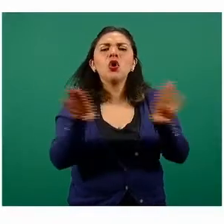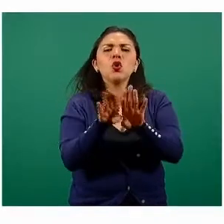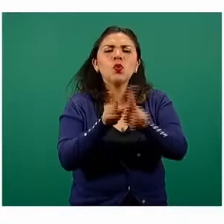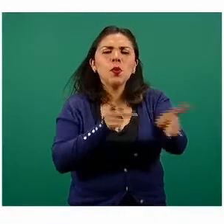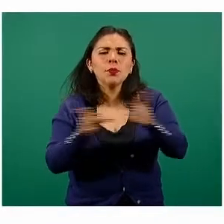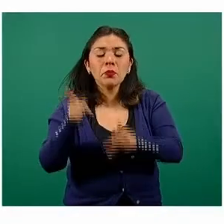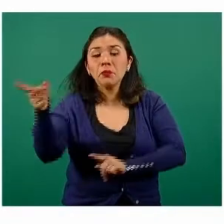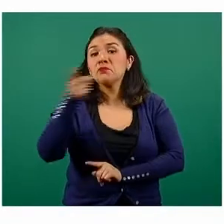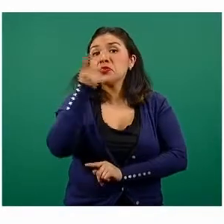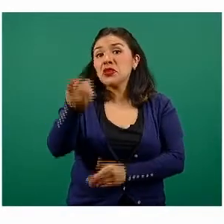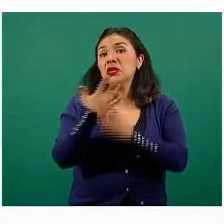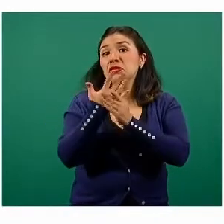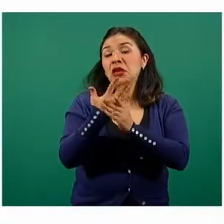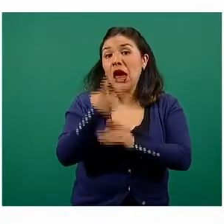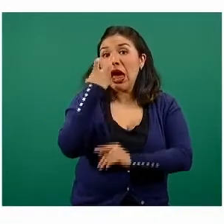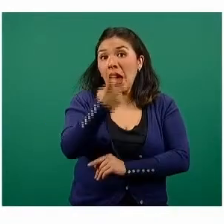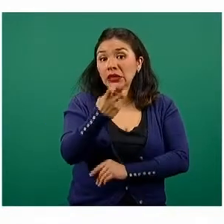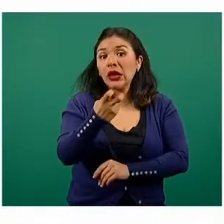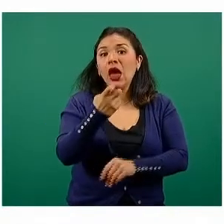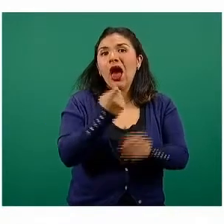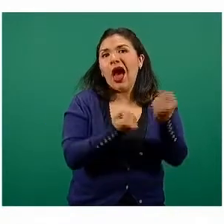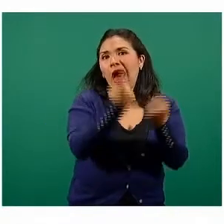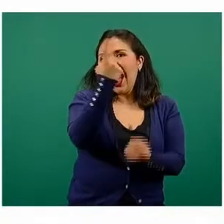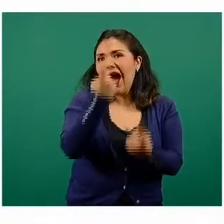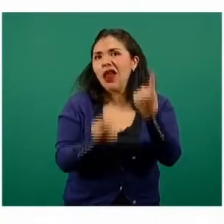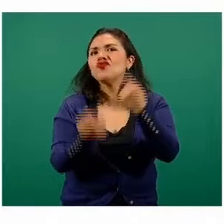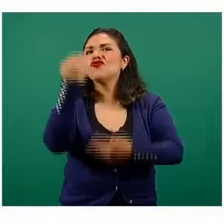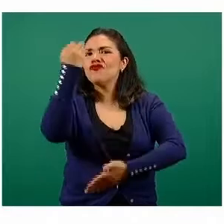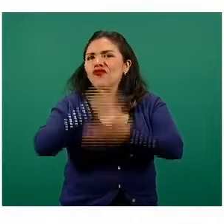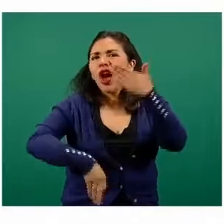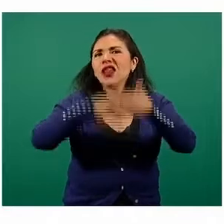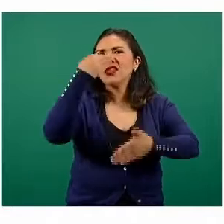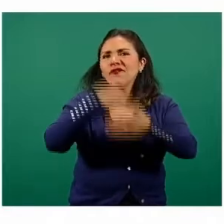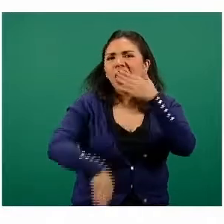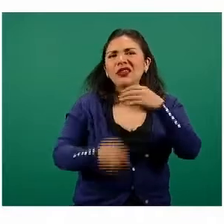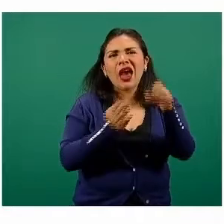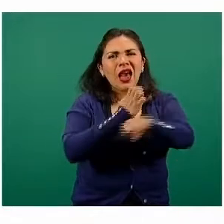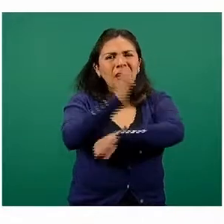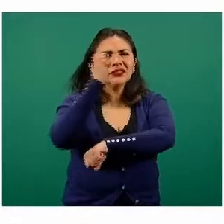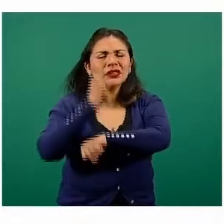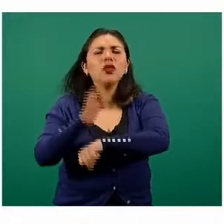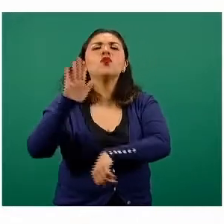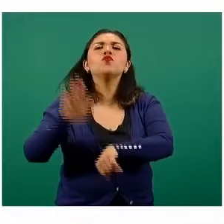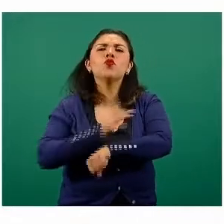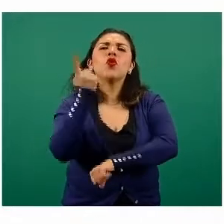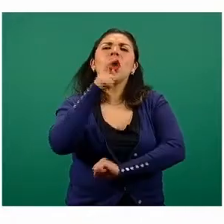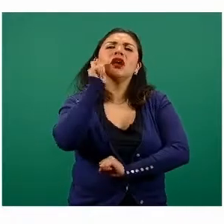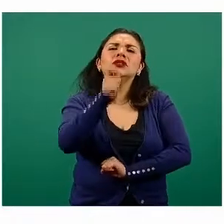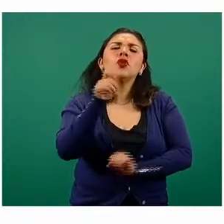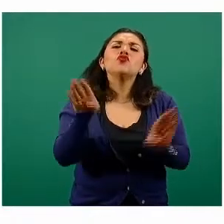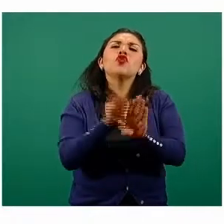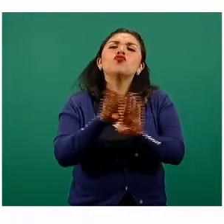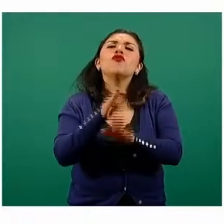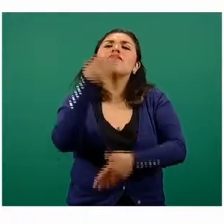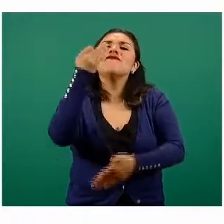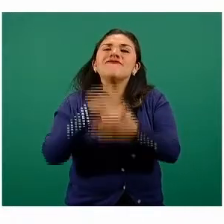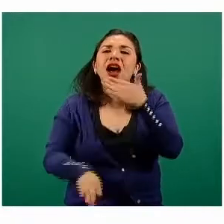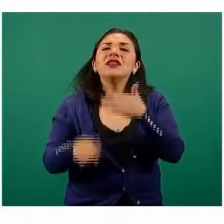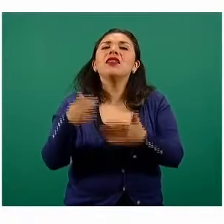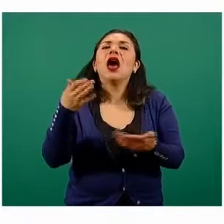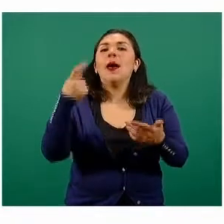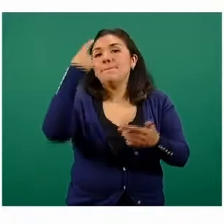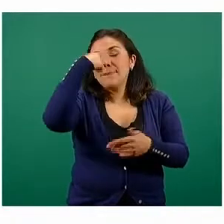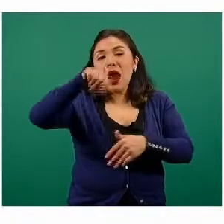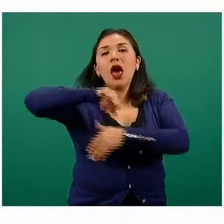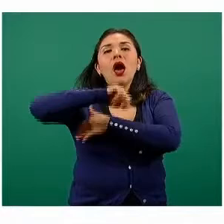nos comenta que estos rezagos que se ven en algunas entidades federativas corresponden más bien a rezagos de captura en